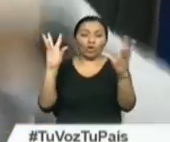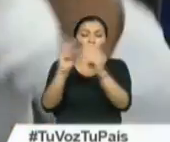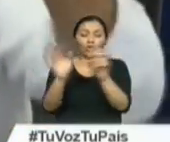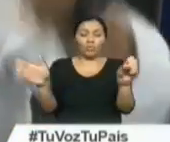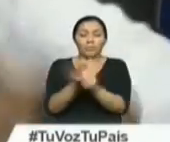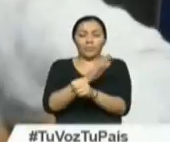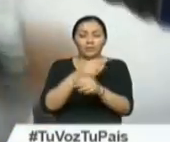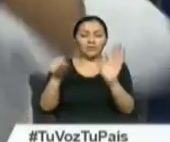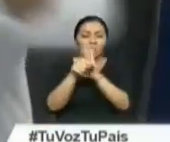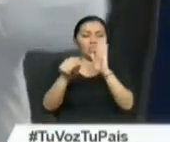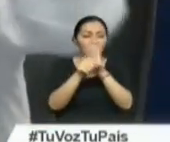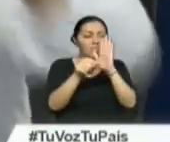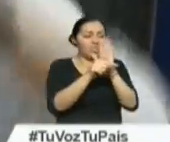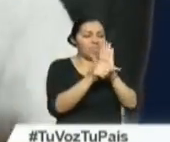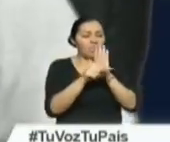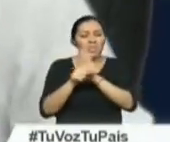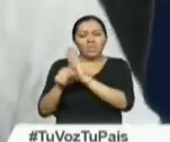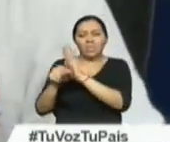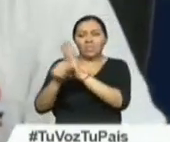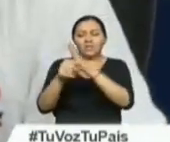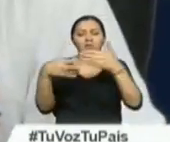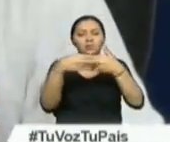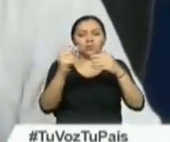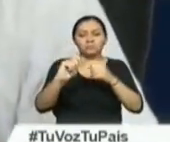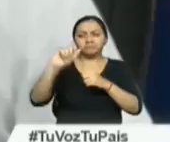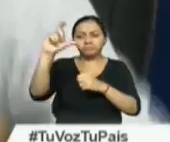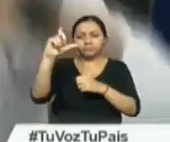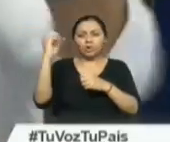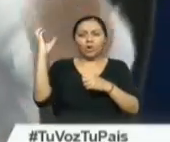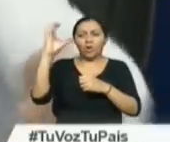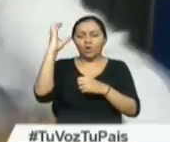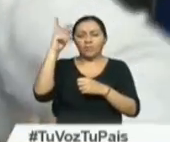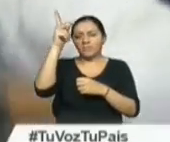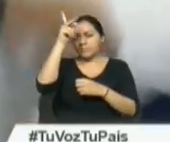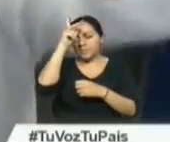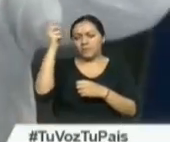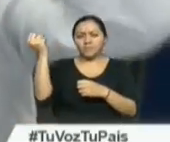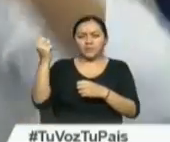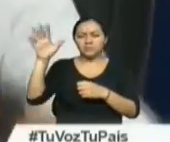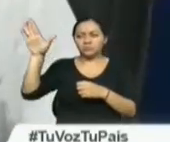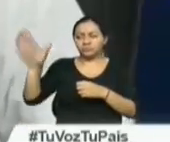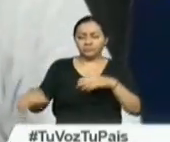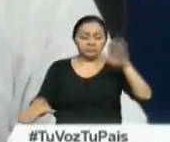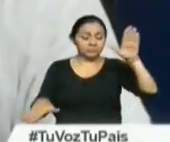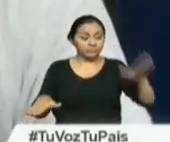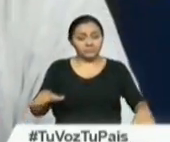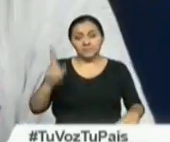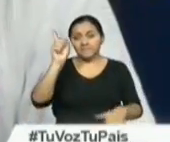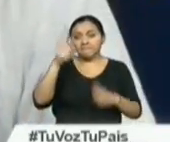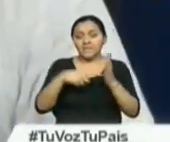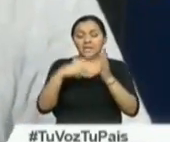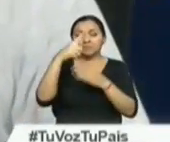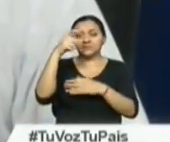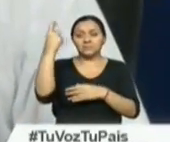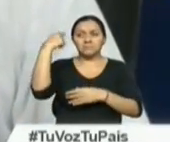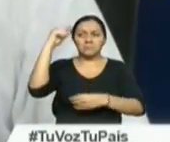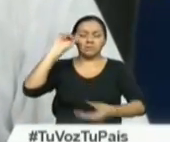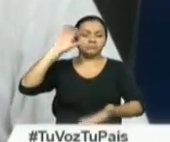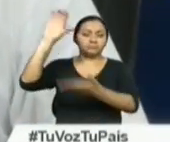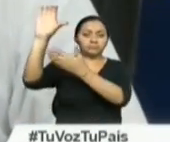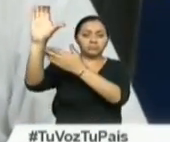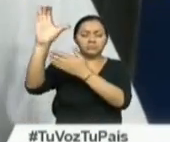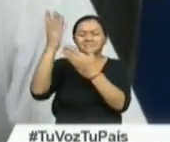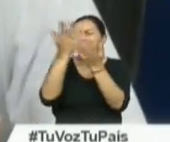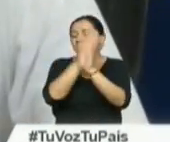desplome de exportación, apreciación del dólar, depreciación de países vecinos, más desastres naturales, más pago de 1.100 millones occidentales a Chevro. Lo